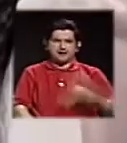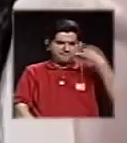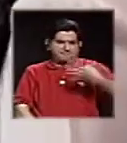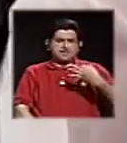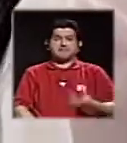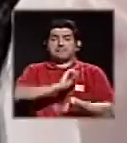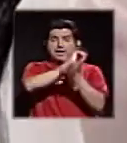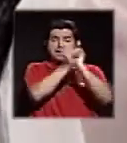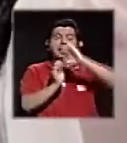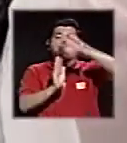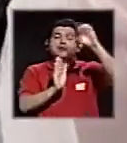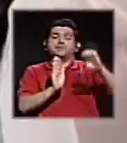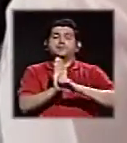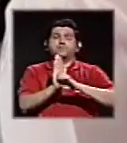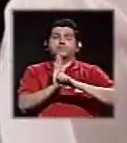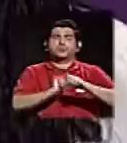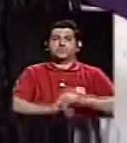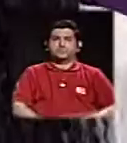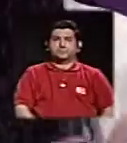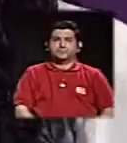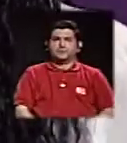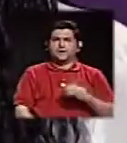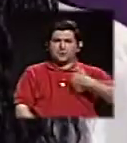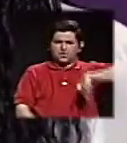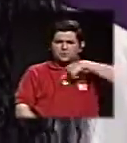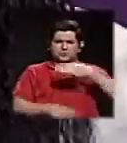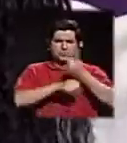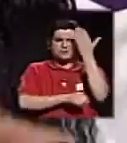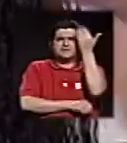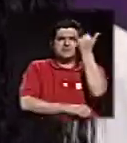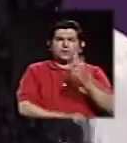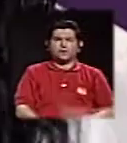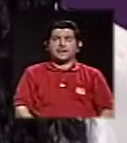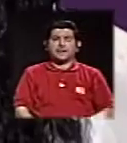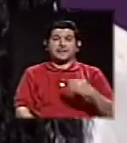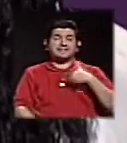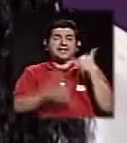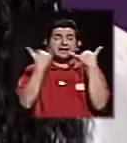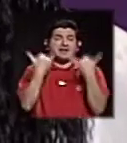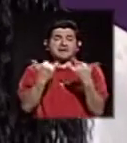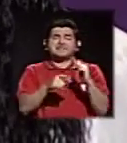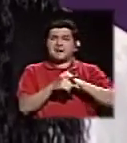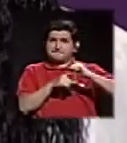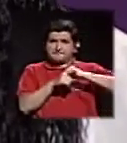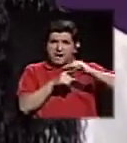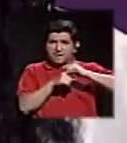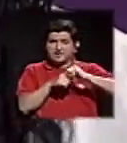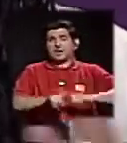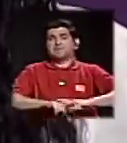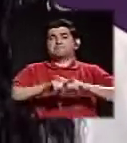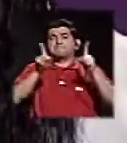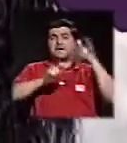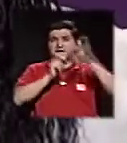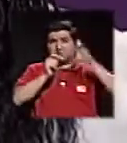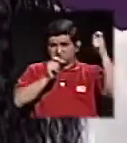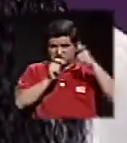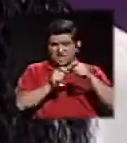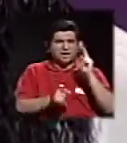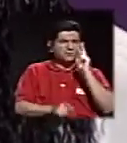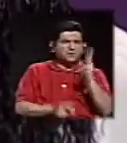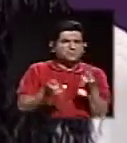una reforma en los estatutos y porque lo hicimos así bueno porque lo teníamos ya como una práctica pero precisamente